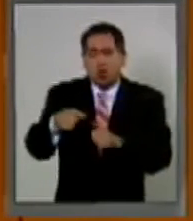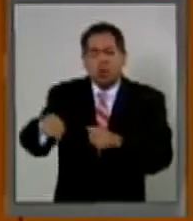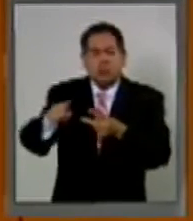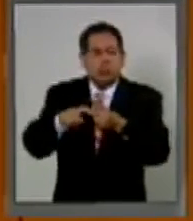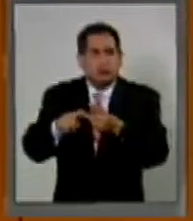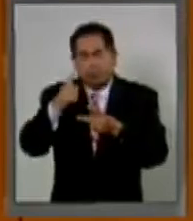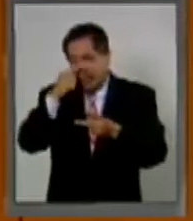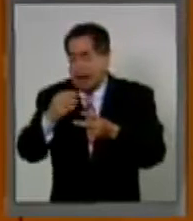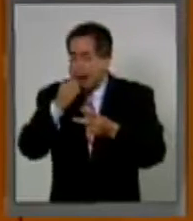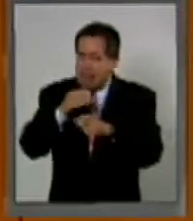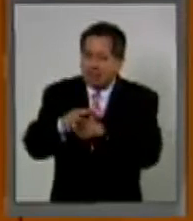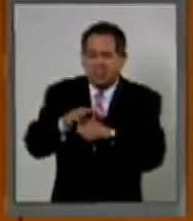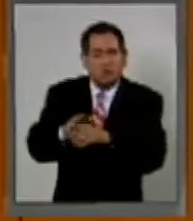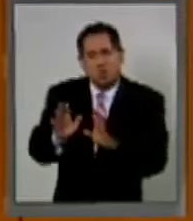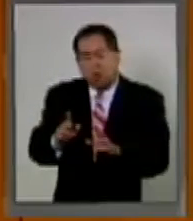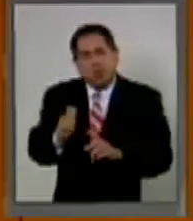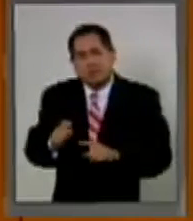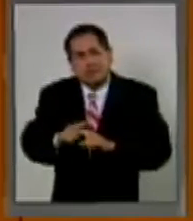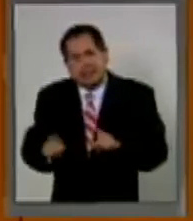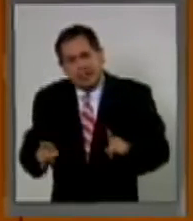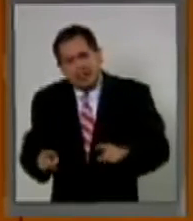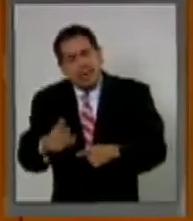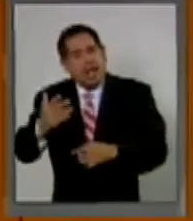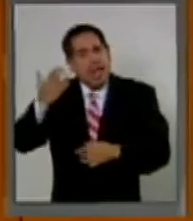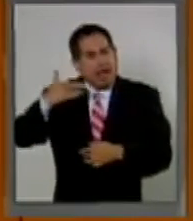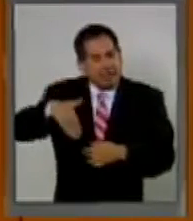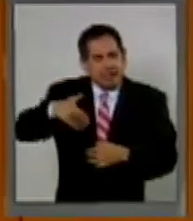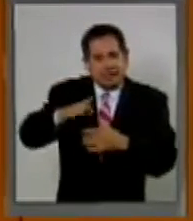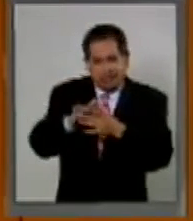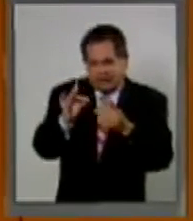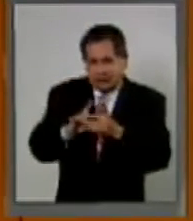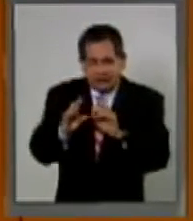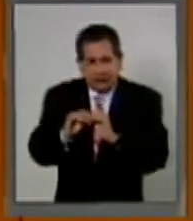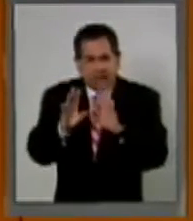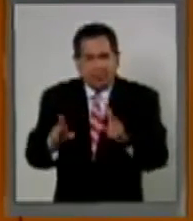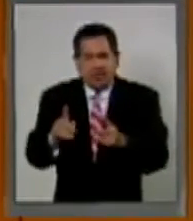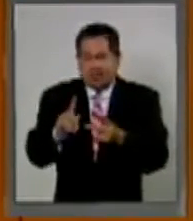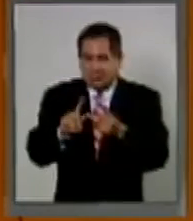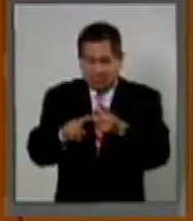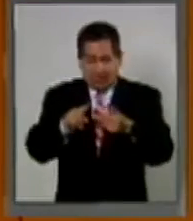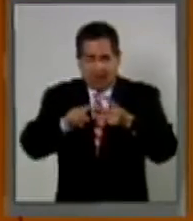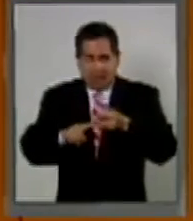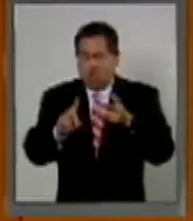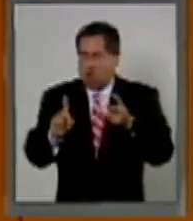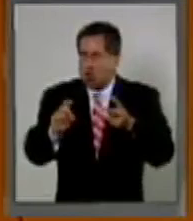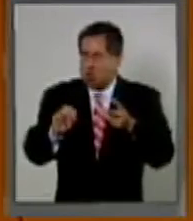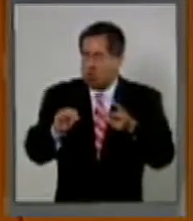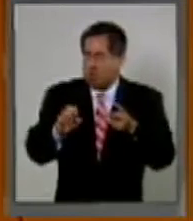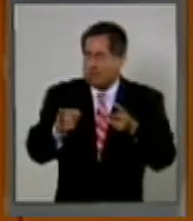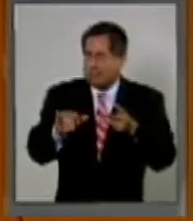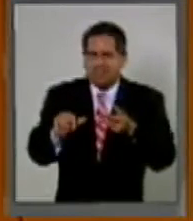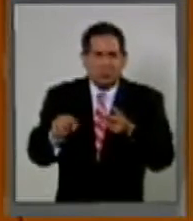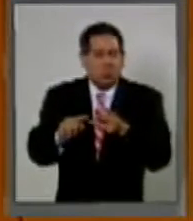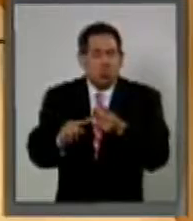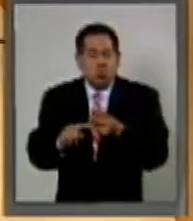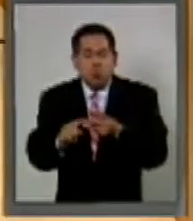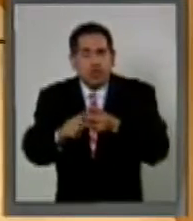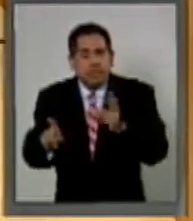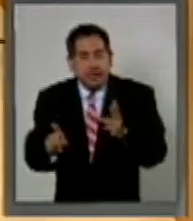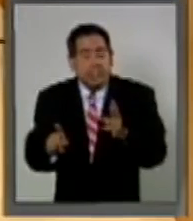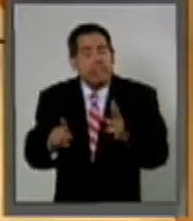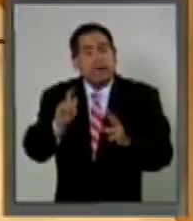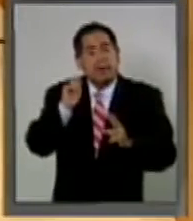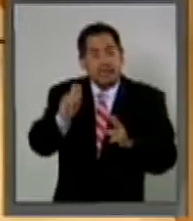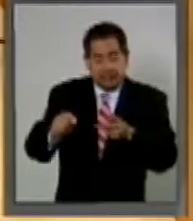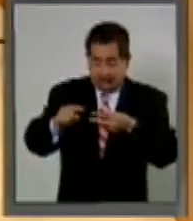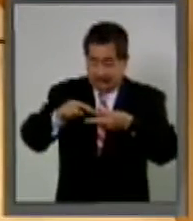doméstico, toda vez que, como ya se ha explicado, como lo he explicado líneas arriba, se